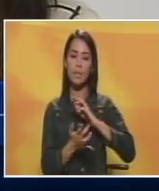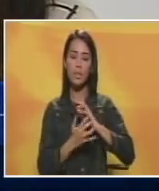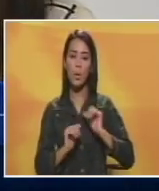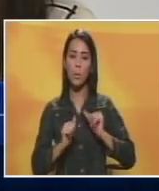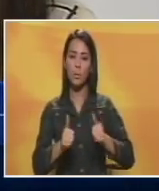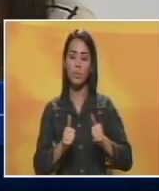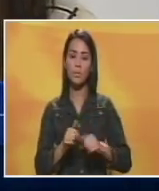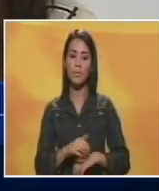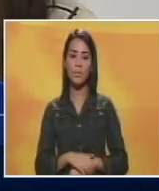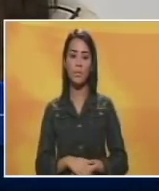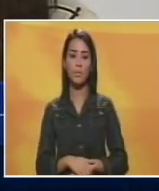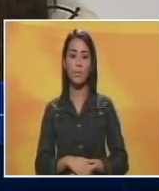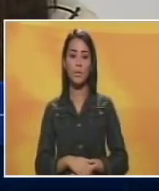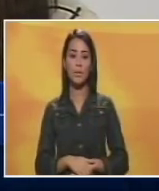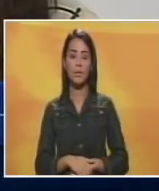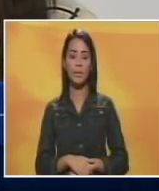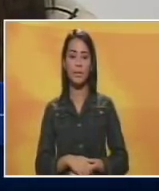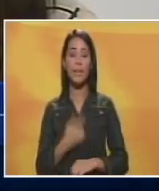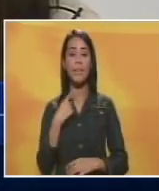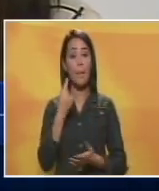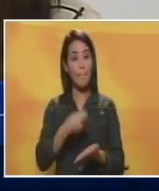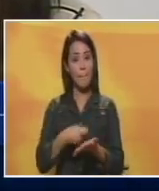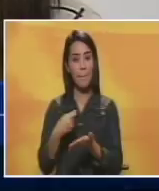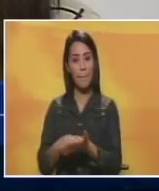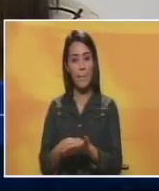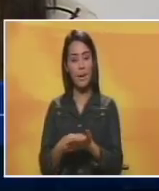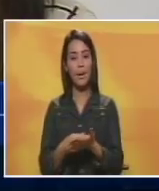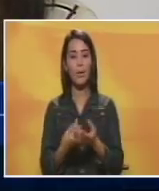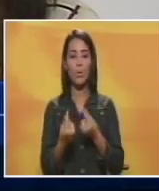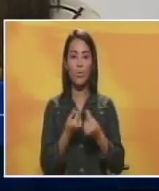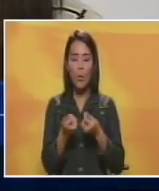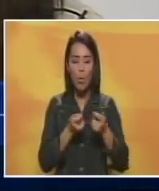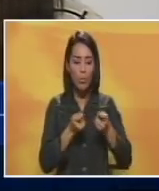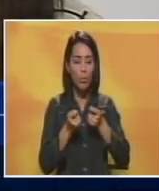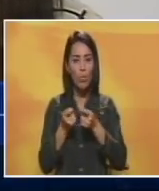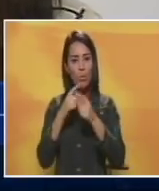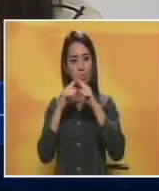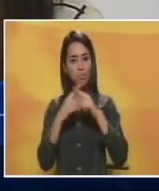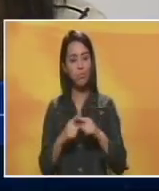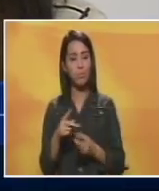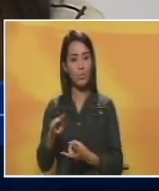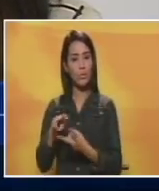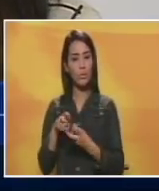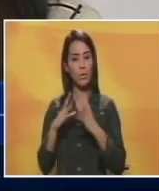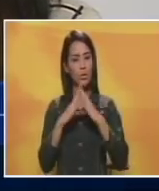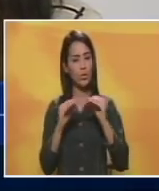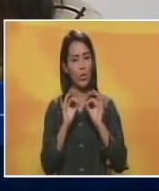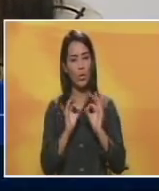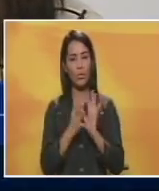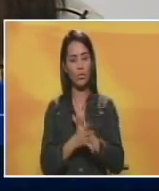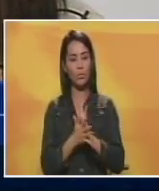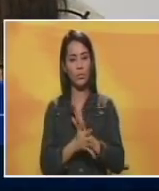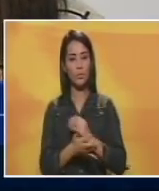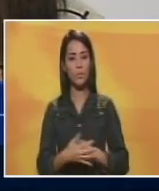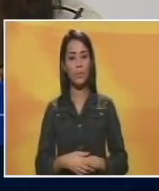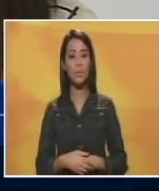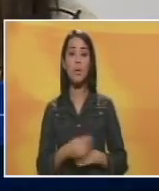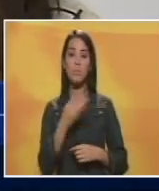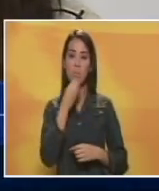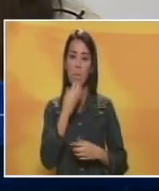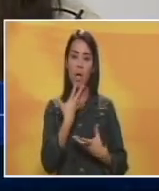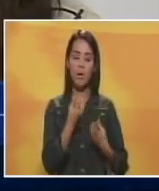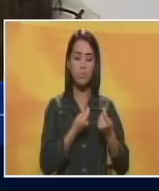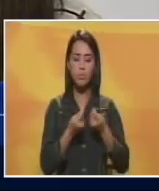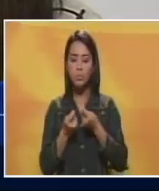que requiere que tu plataforma de pagos, tu control de dinero, tu flujo de efectivo, todo esto esté suficientemente bien controlado y